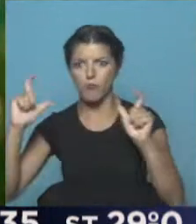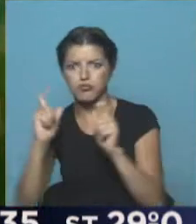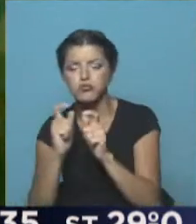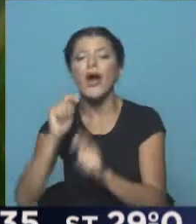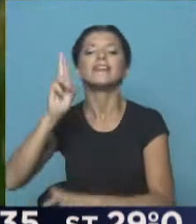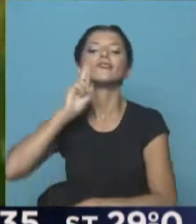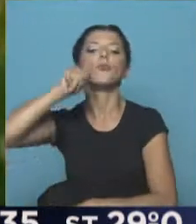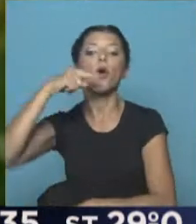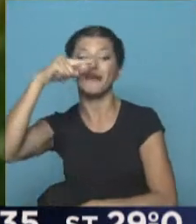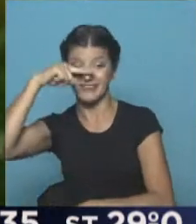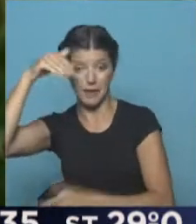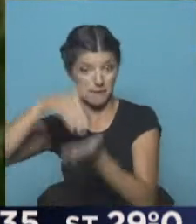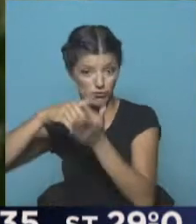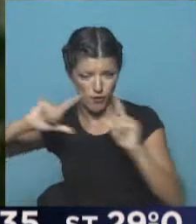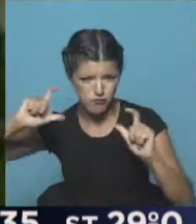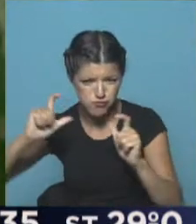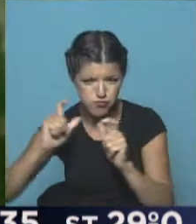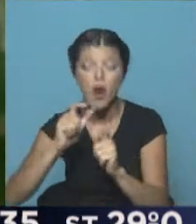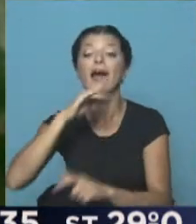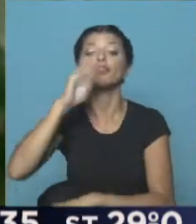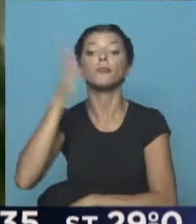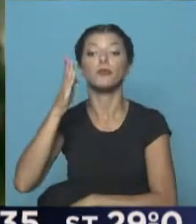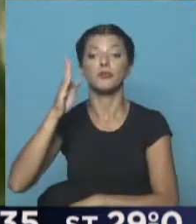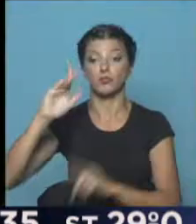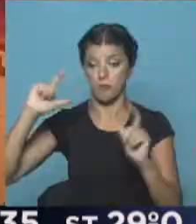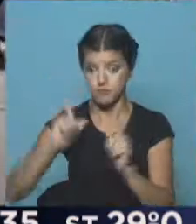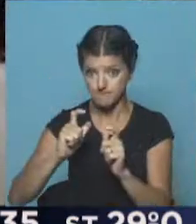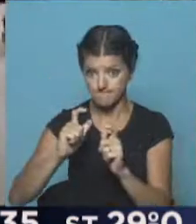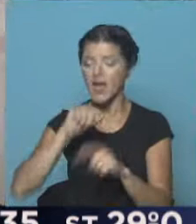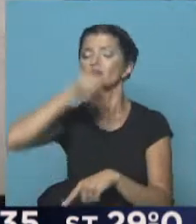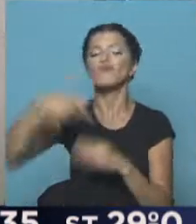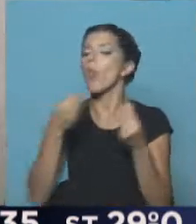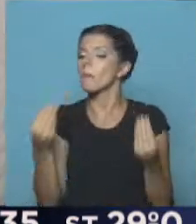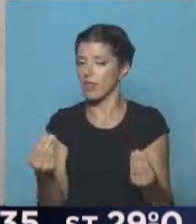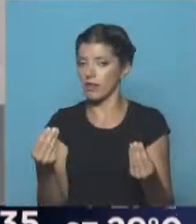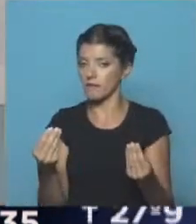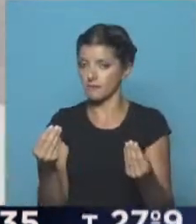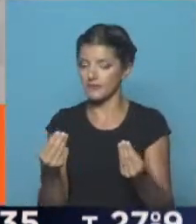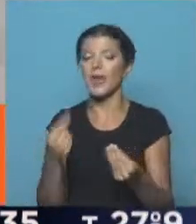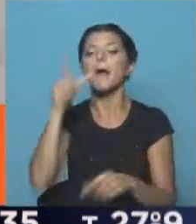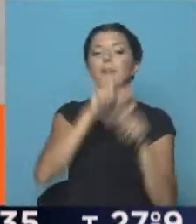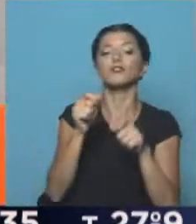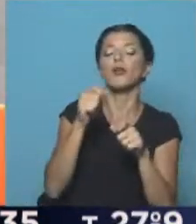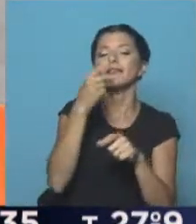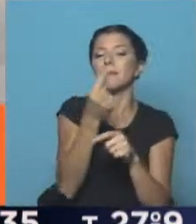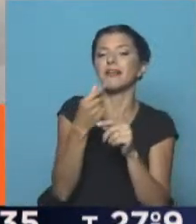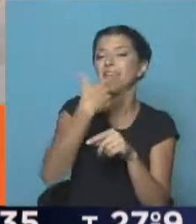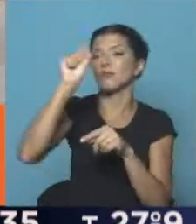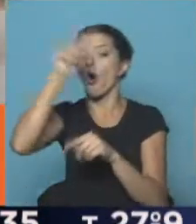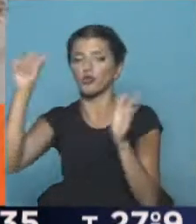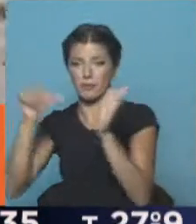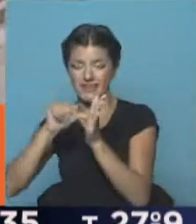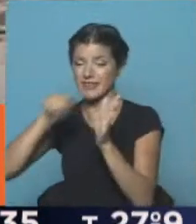7 una caída del 14% provocada principalmente por la inmigración económica que causa